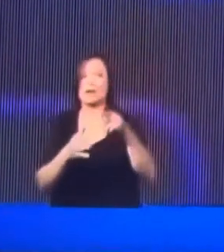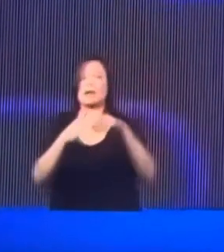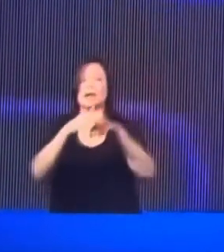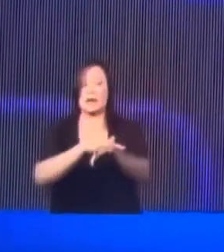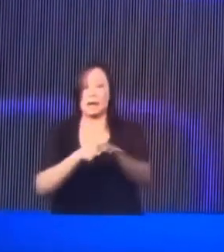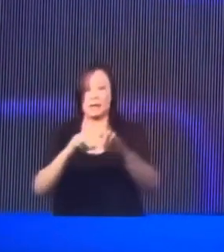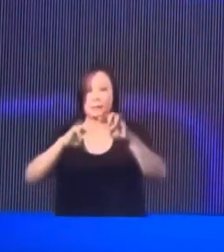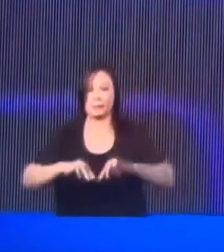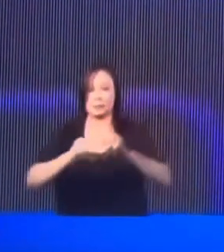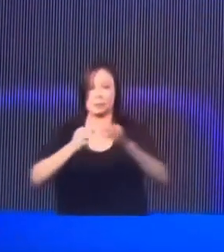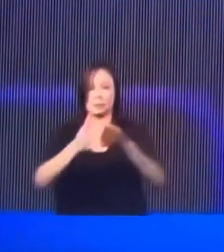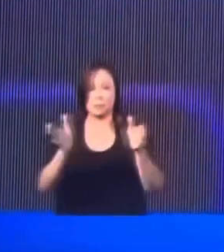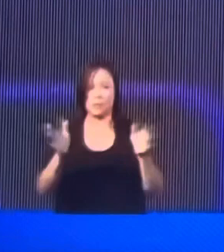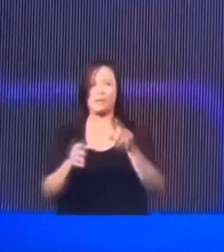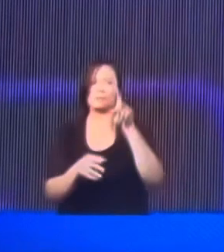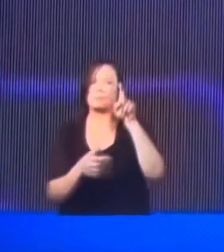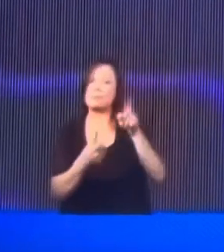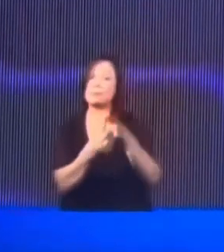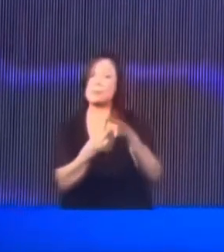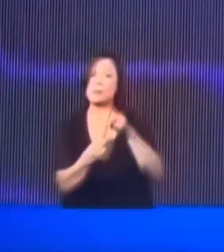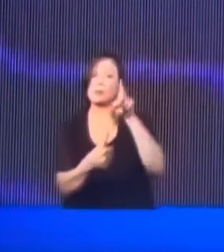justicia.